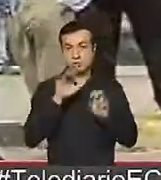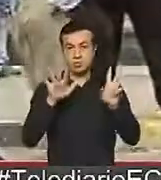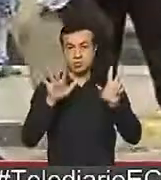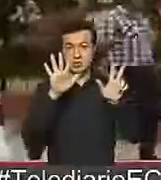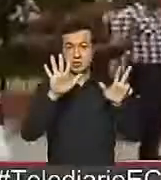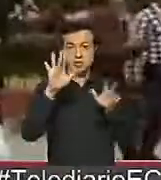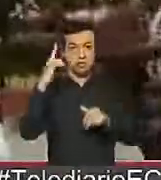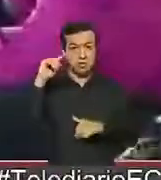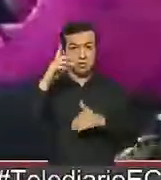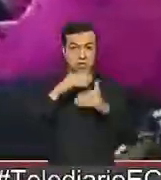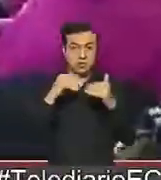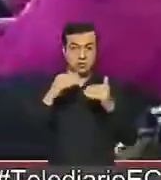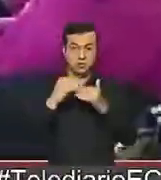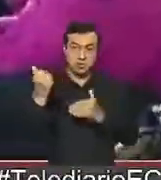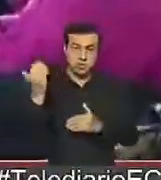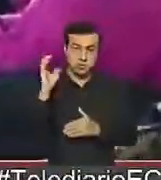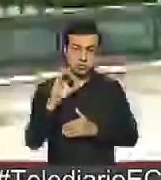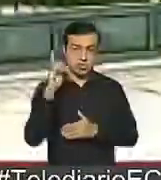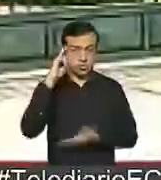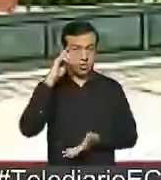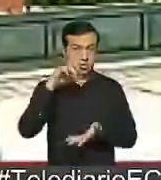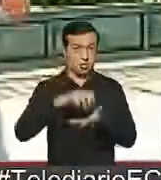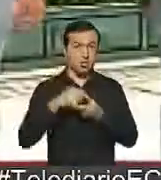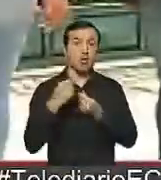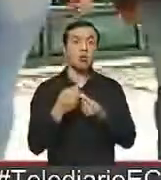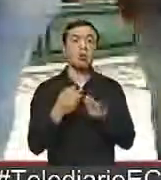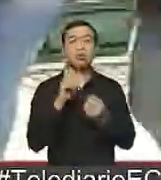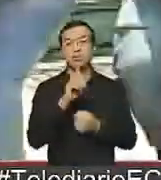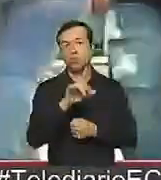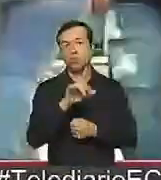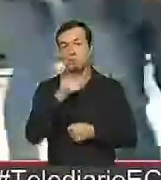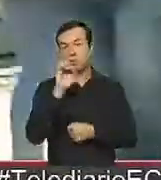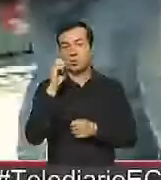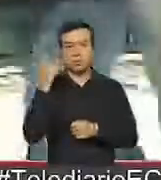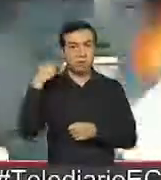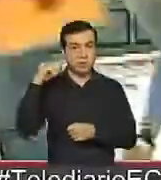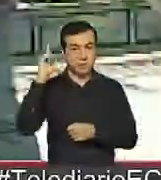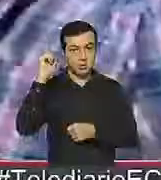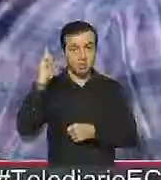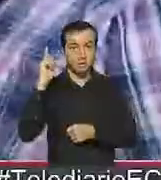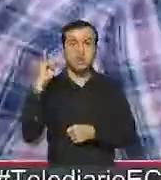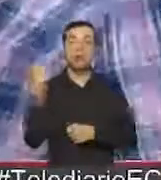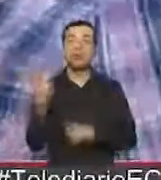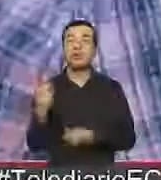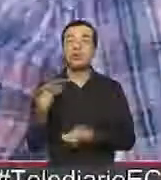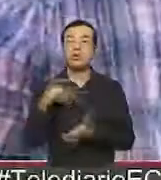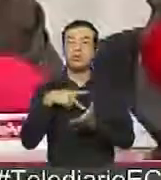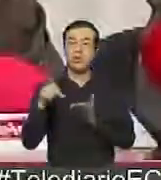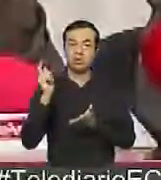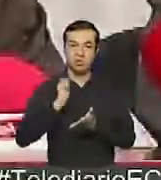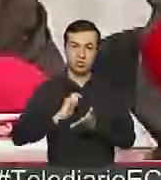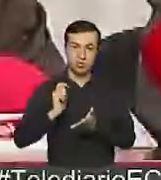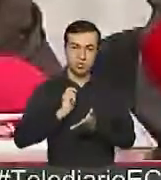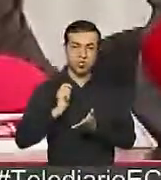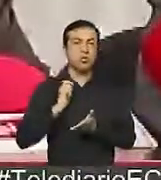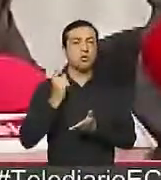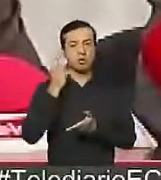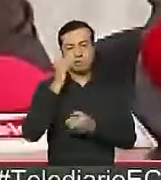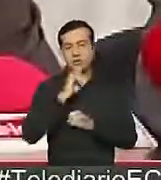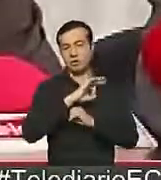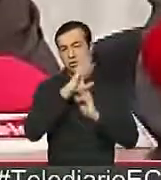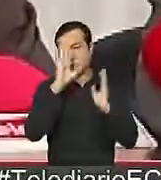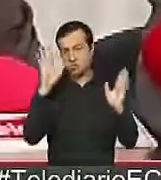millones de dólares de asignación estatal, de los cuales 150 millones se destinan al pago de sueldos. Entendemos